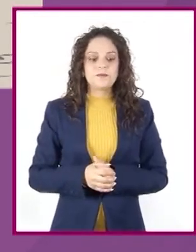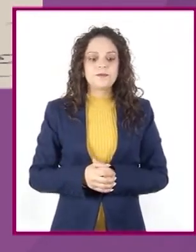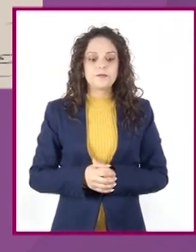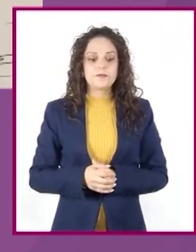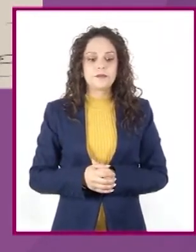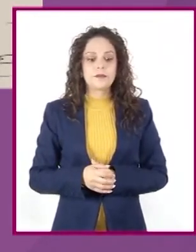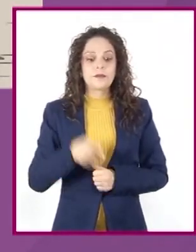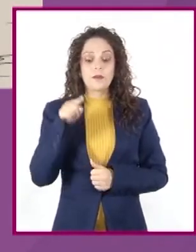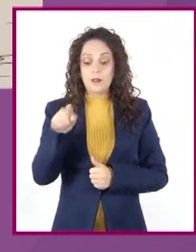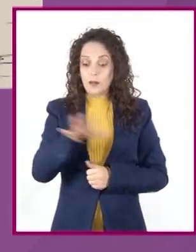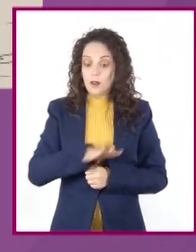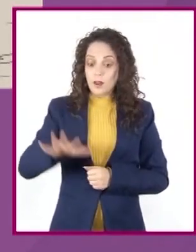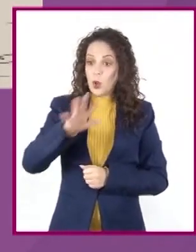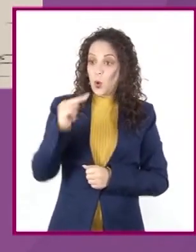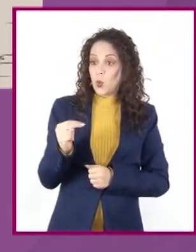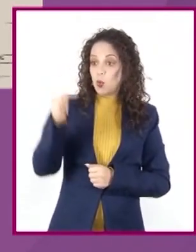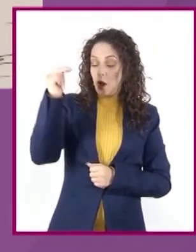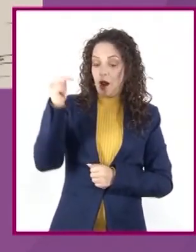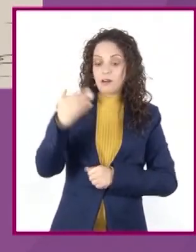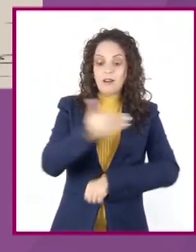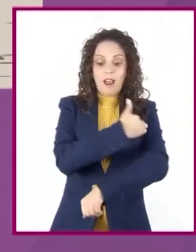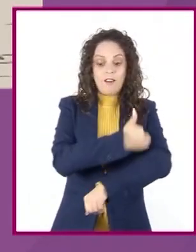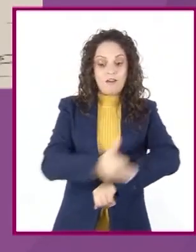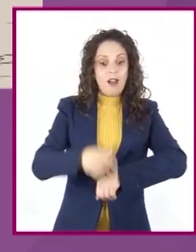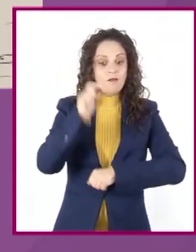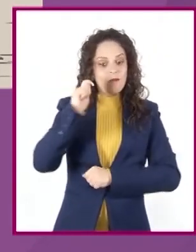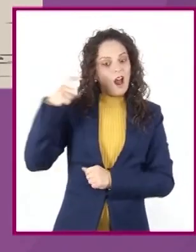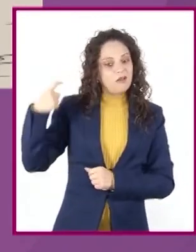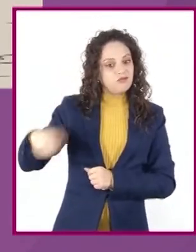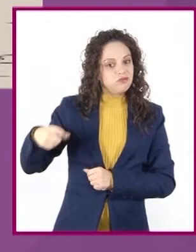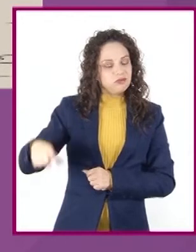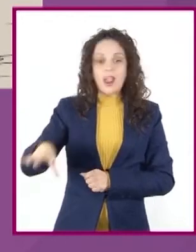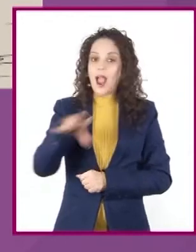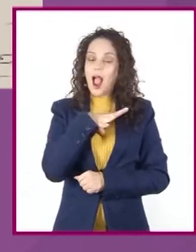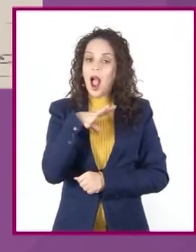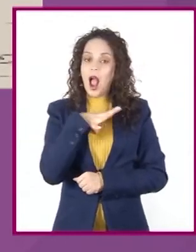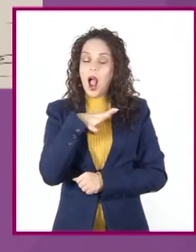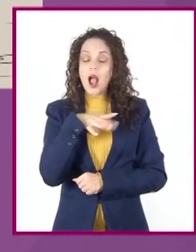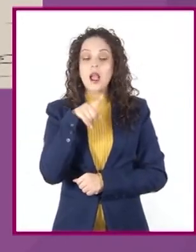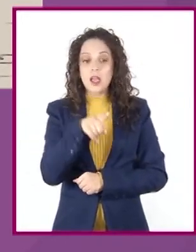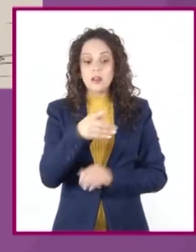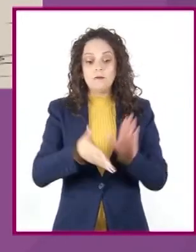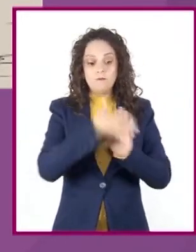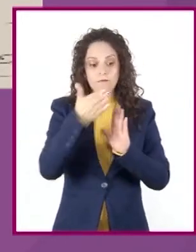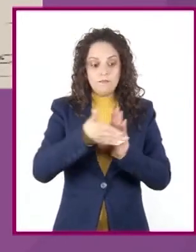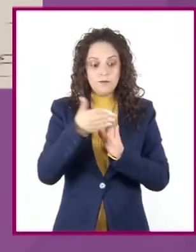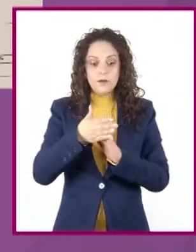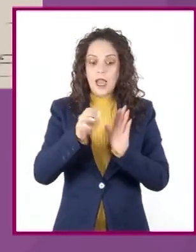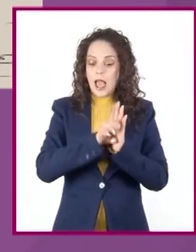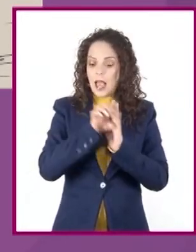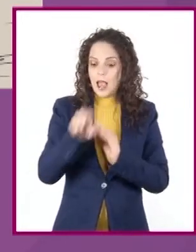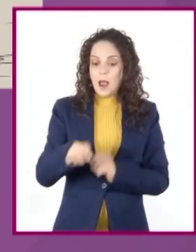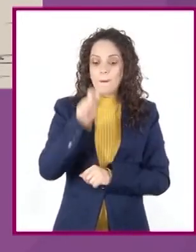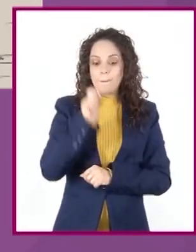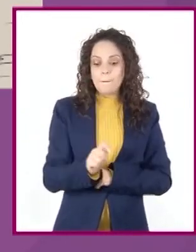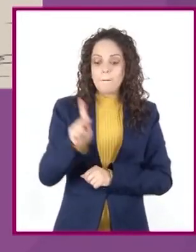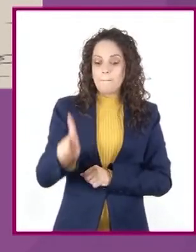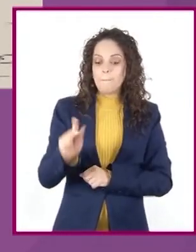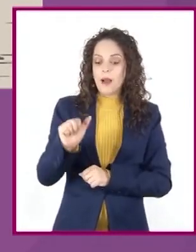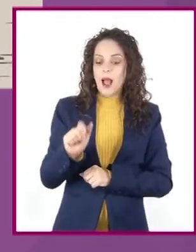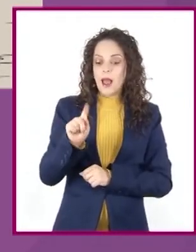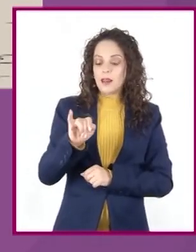de la élite. Esta plataforma concentró varias construcciones, como el patio hundido, donde los